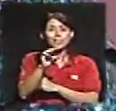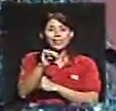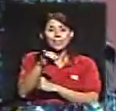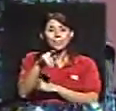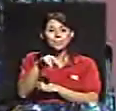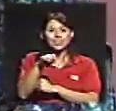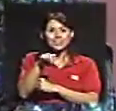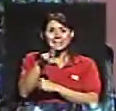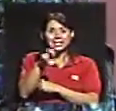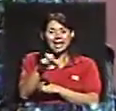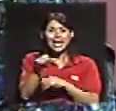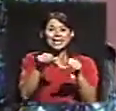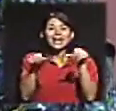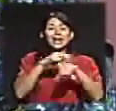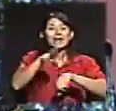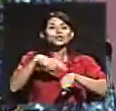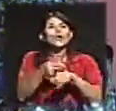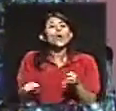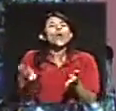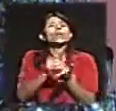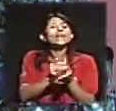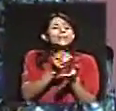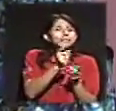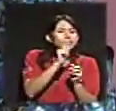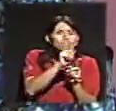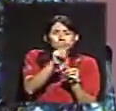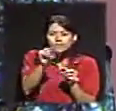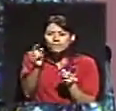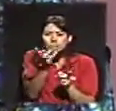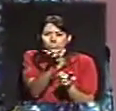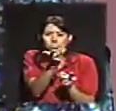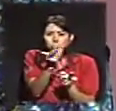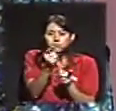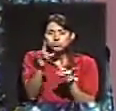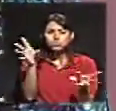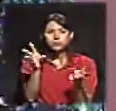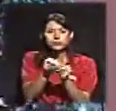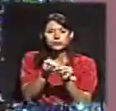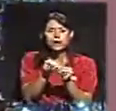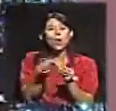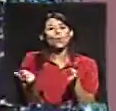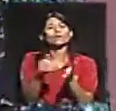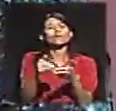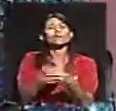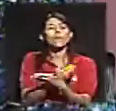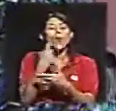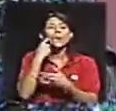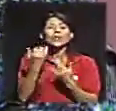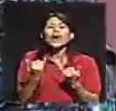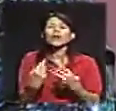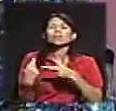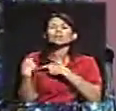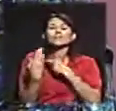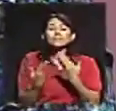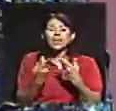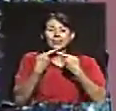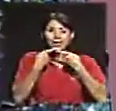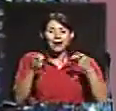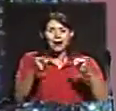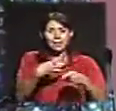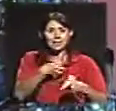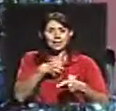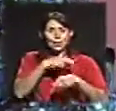están realizando un nuevo inventario, porque esto realmente lo que corresponde ahora es declararla patrimonio natural. Con